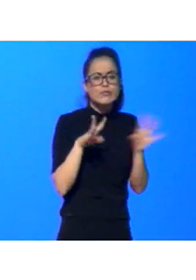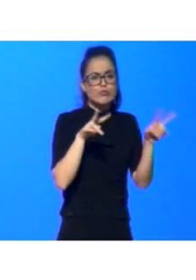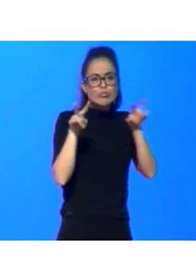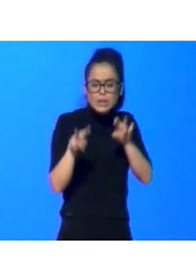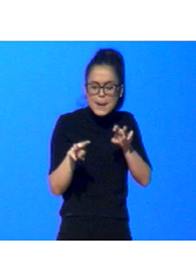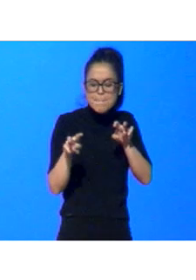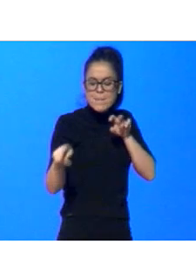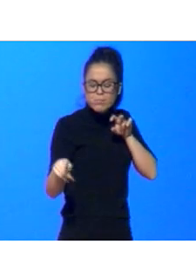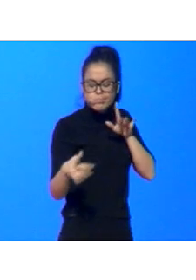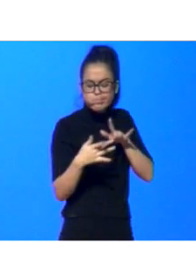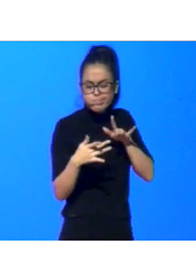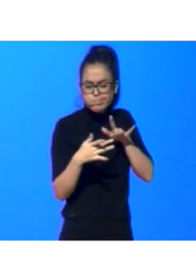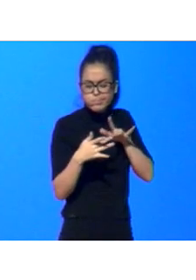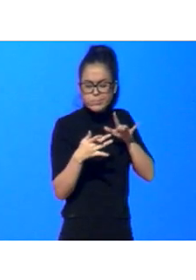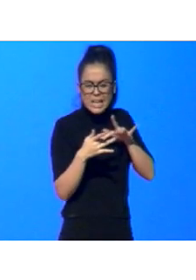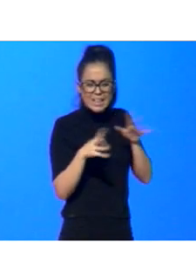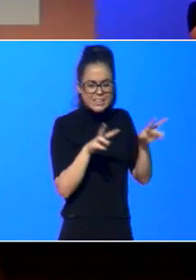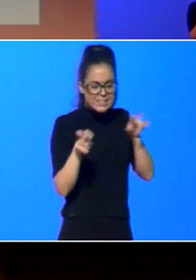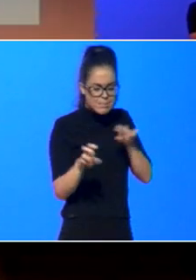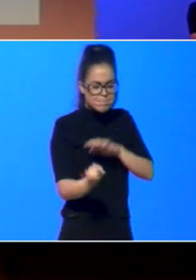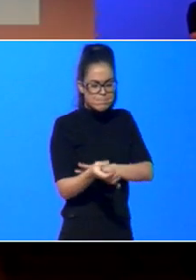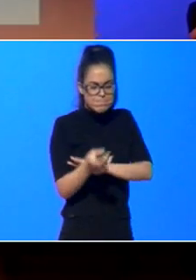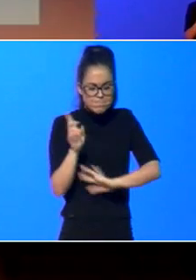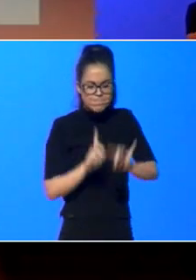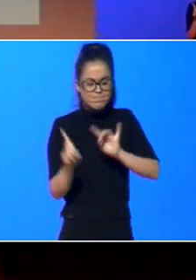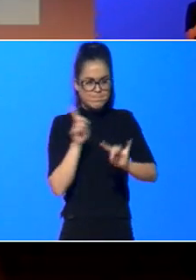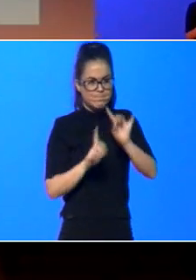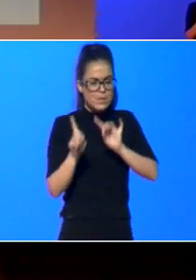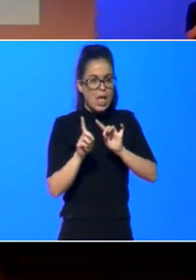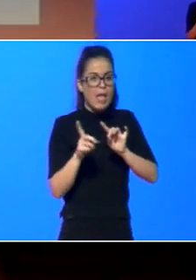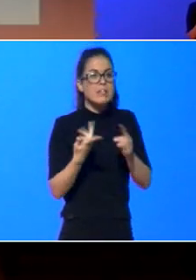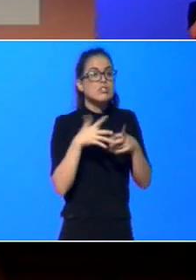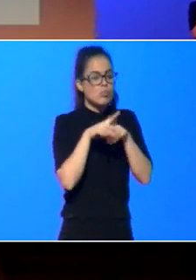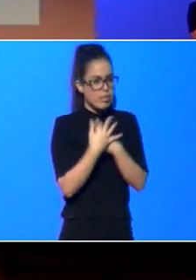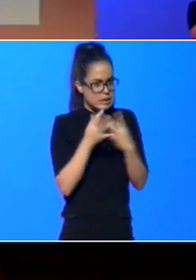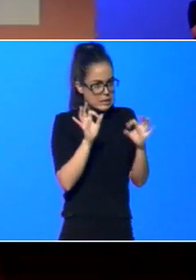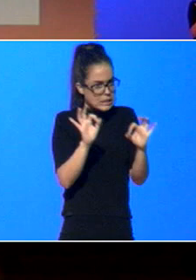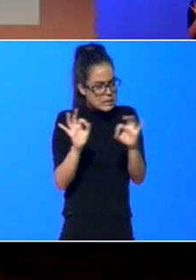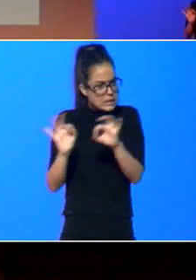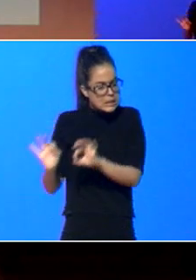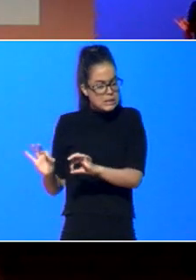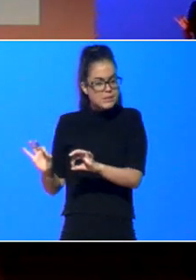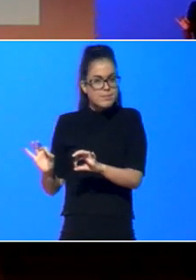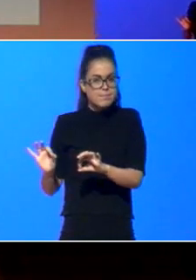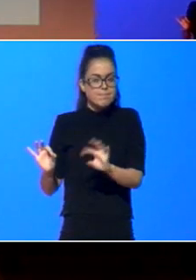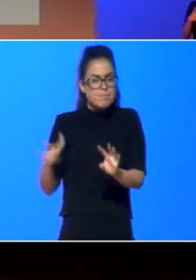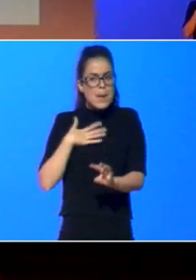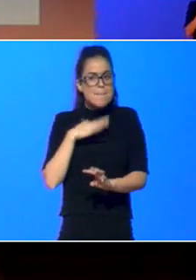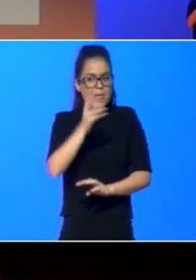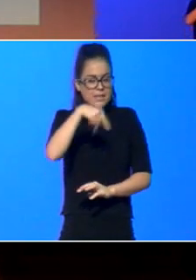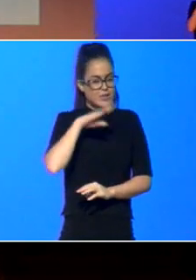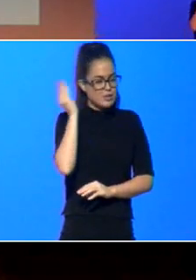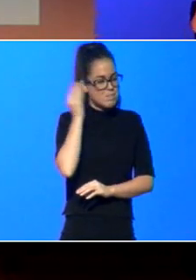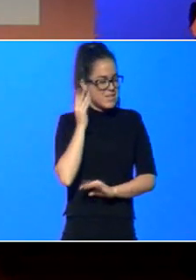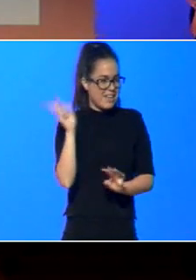abordando todas estas cuestiones en aspectos mucho más concretos quizá alguno piensa que no